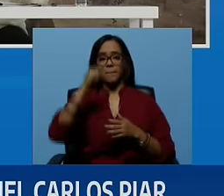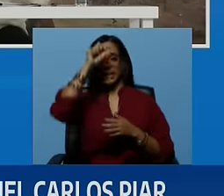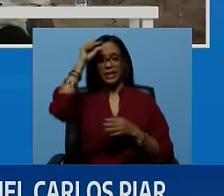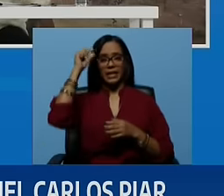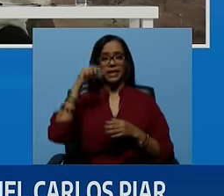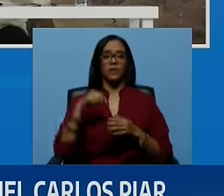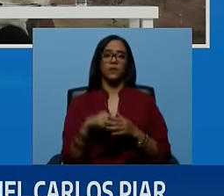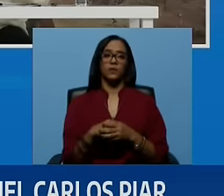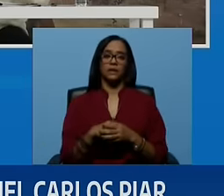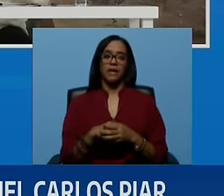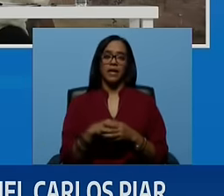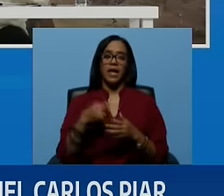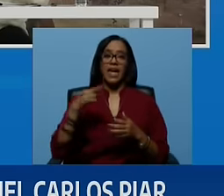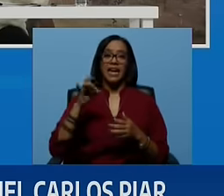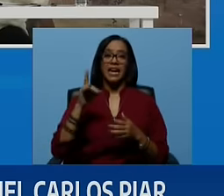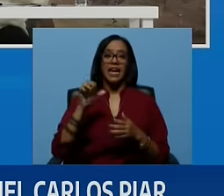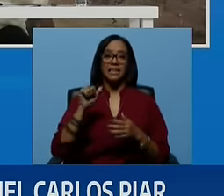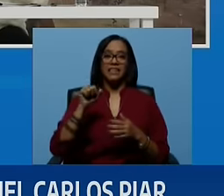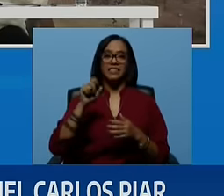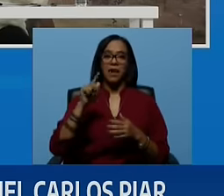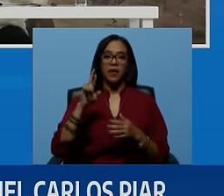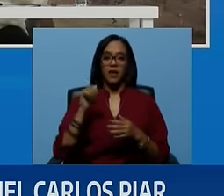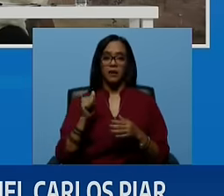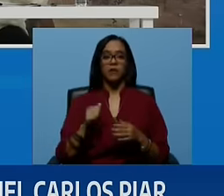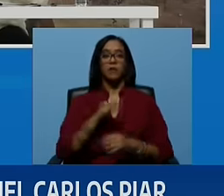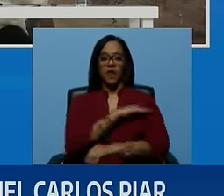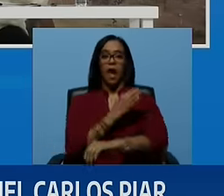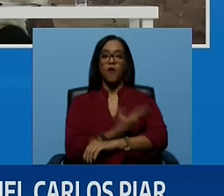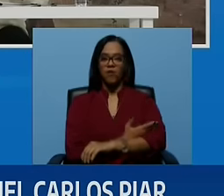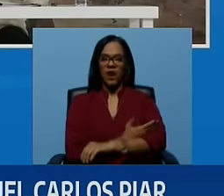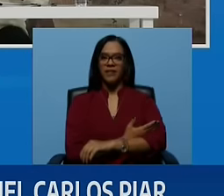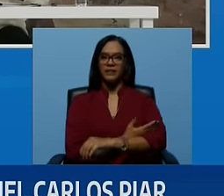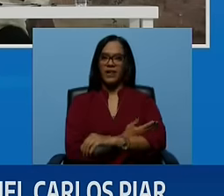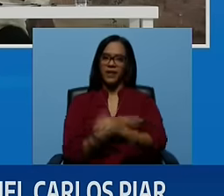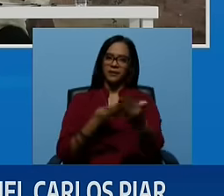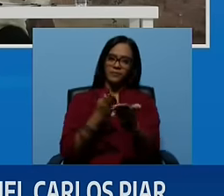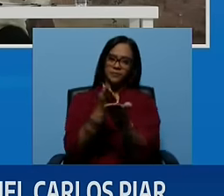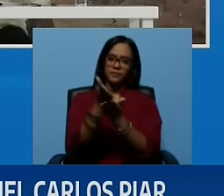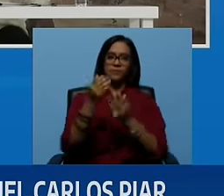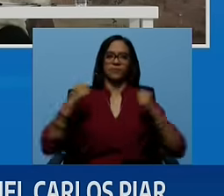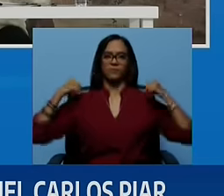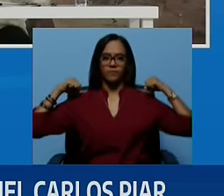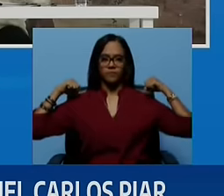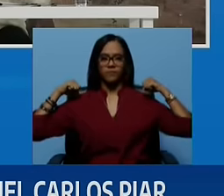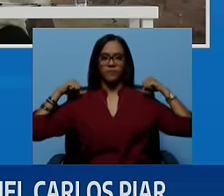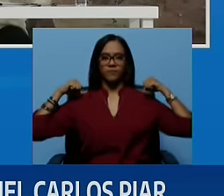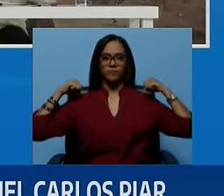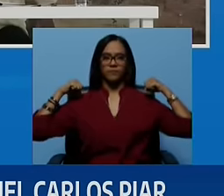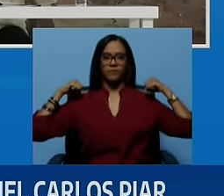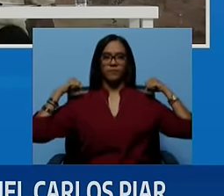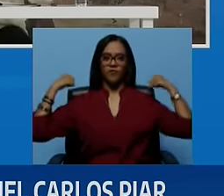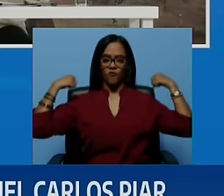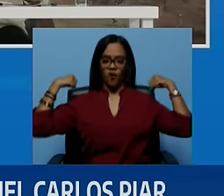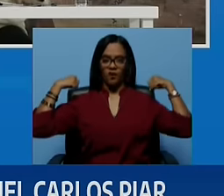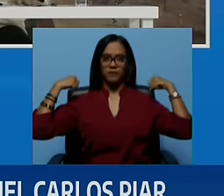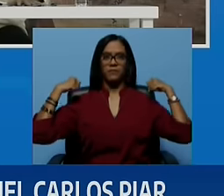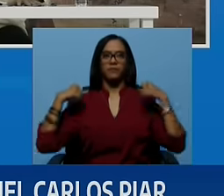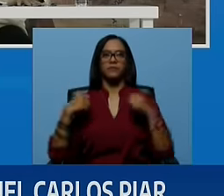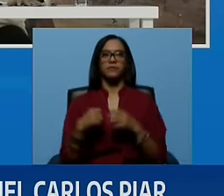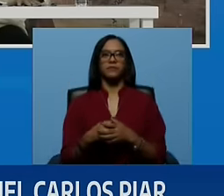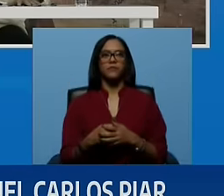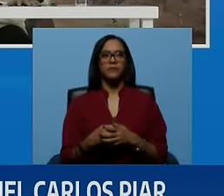es una fuerza volcánica indestructible indestructible aquí